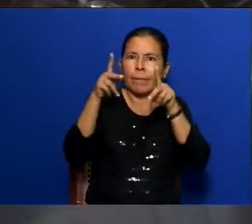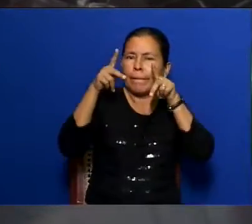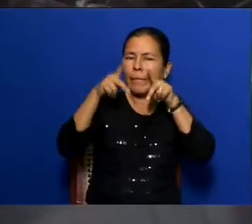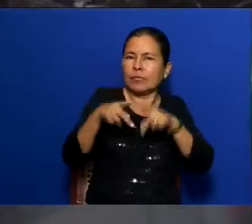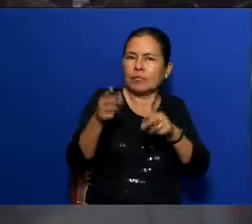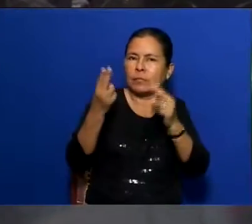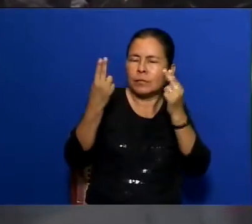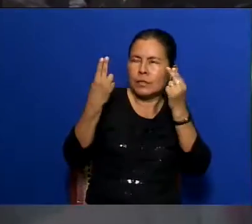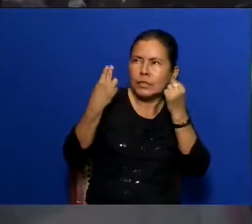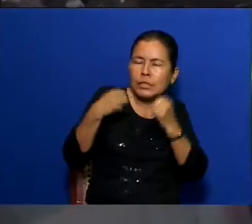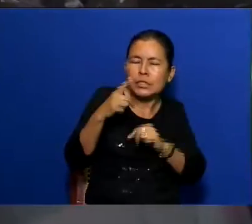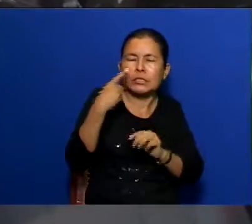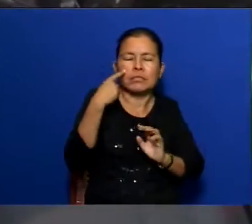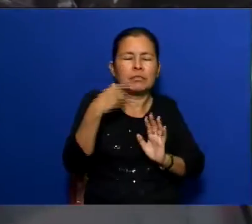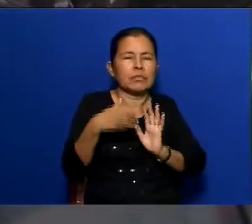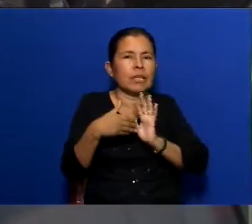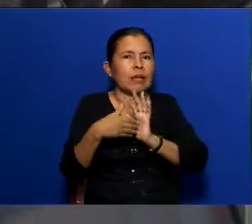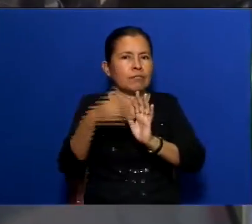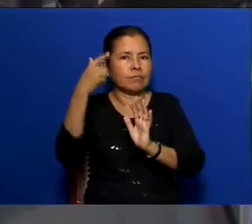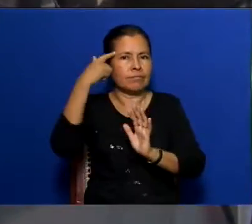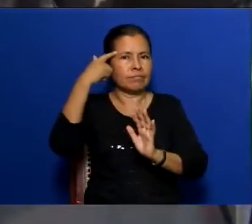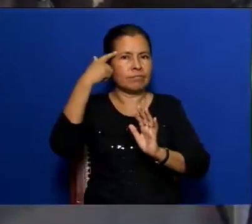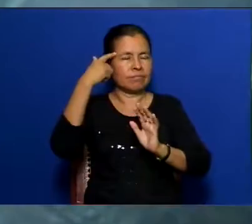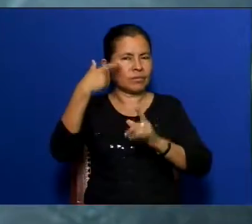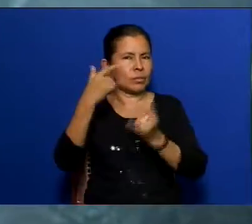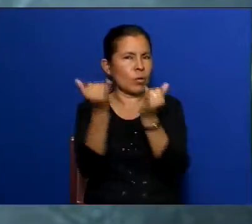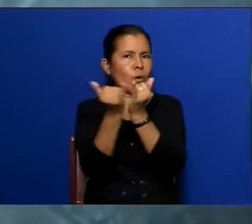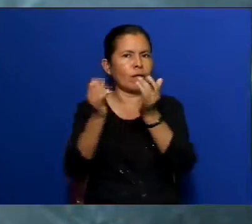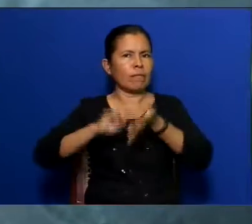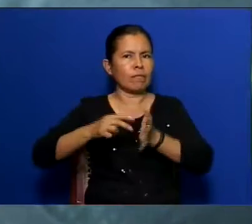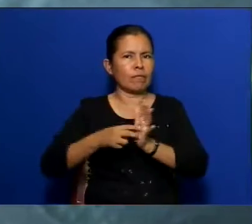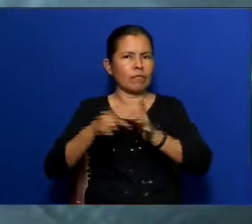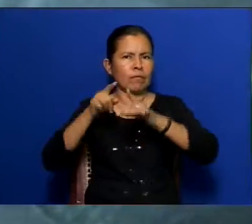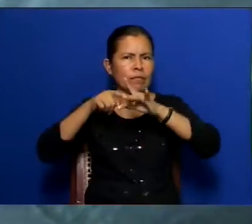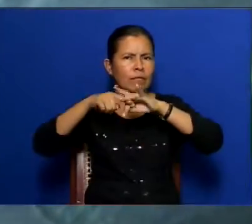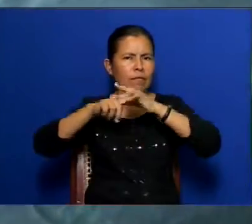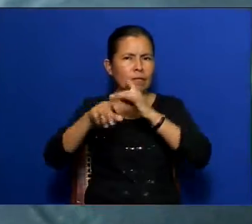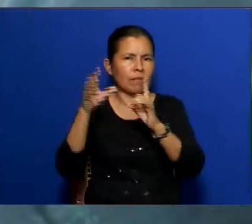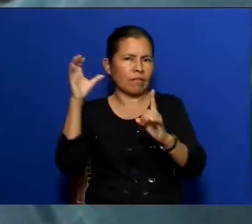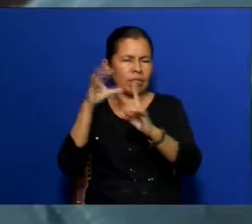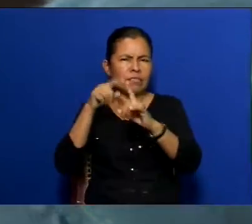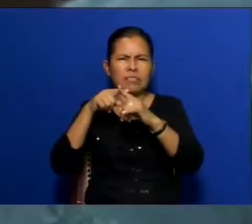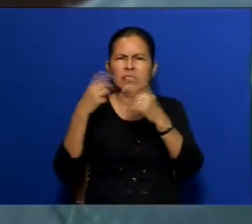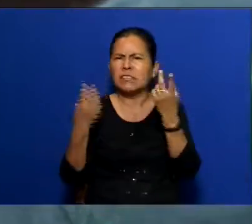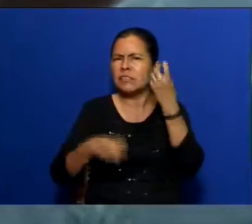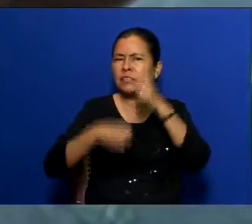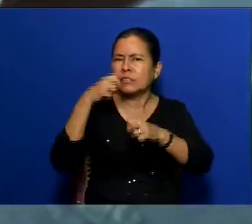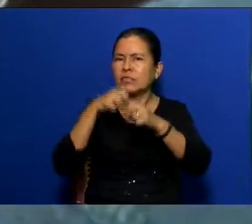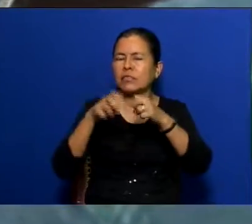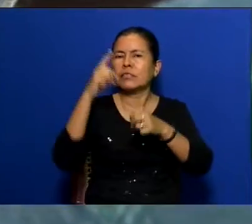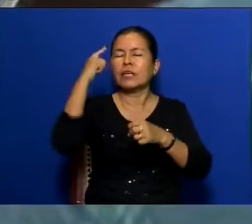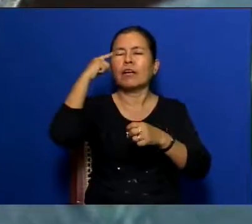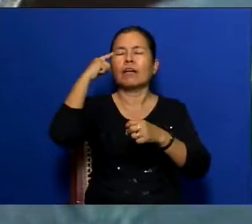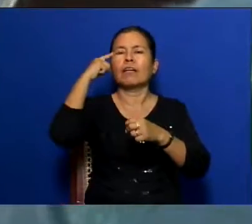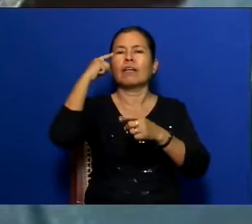pericia, a demostrar que hay una alteración a su integridad psíquica y que esa alteración a la integridad psíquica obedece a esa violencia